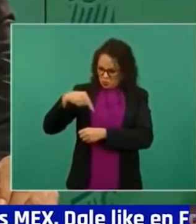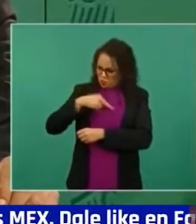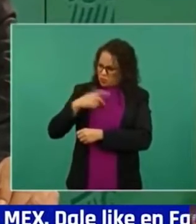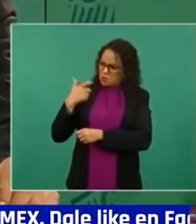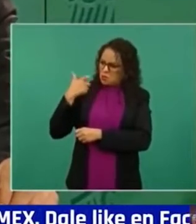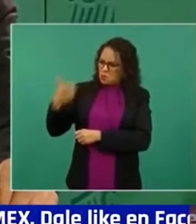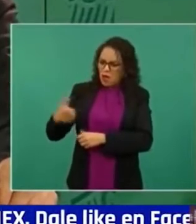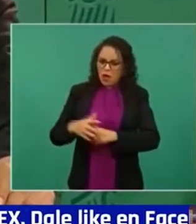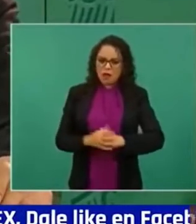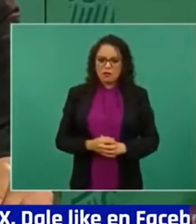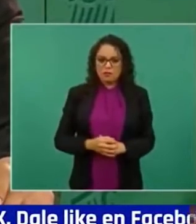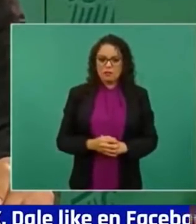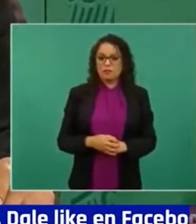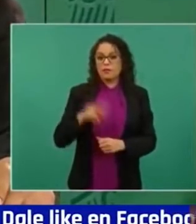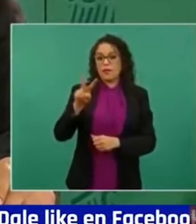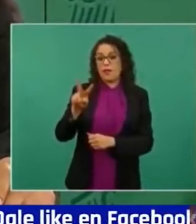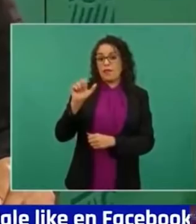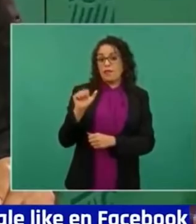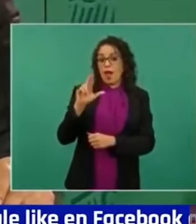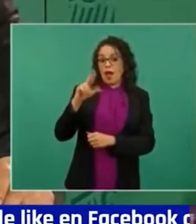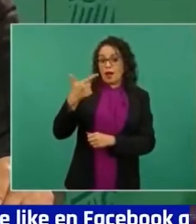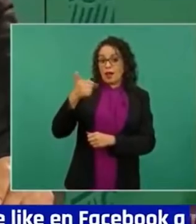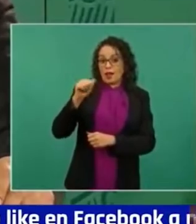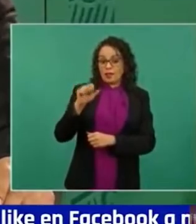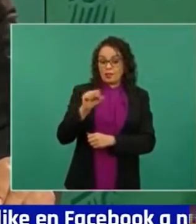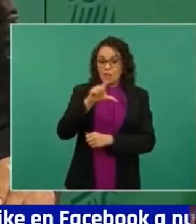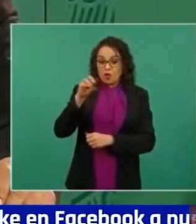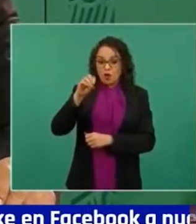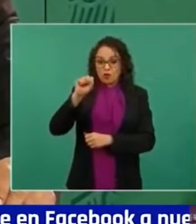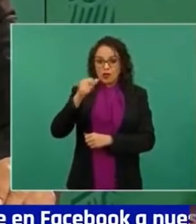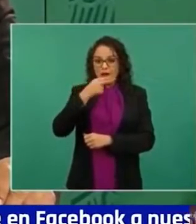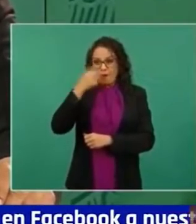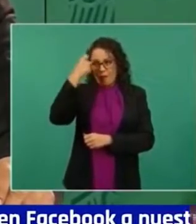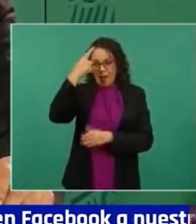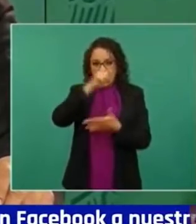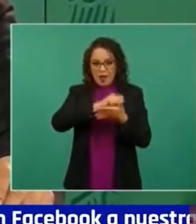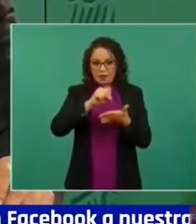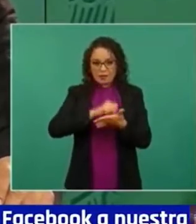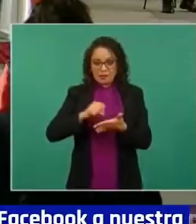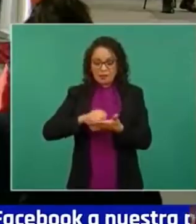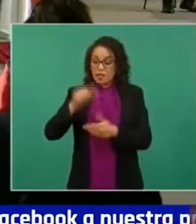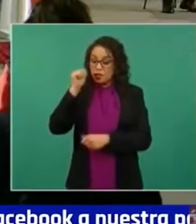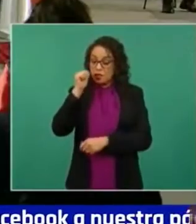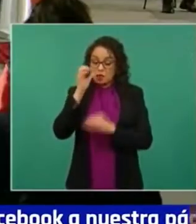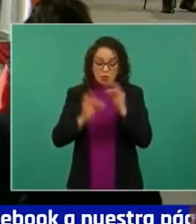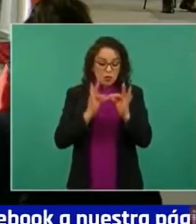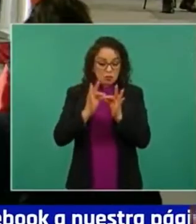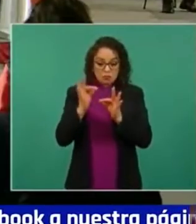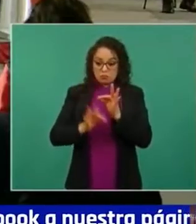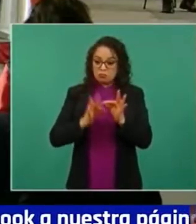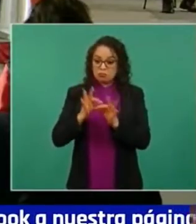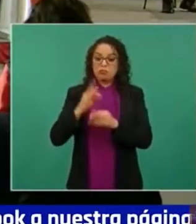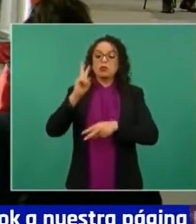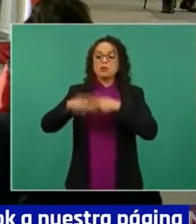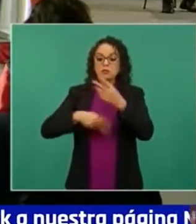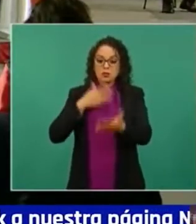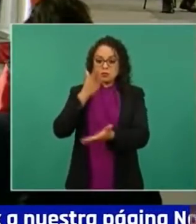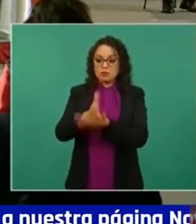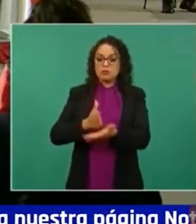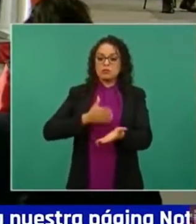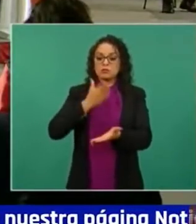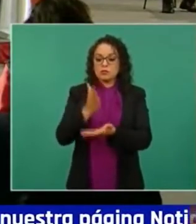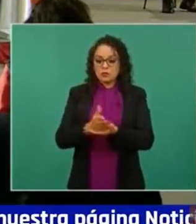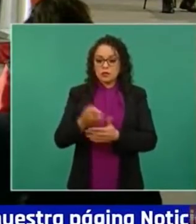Vargas Llosa, pues no falta a una feria de libro, pero habría que